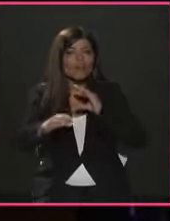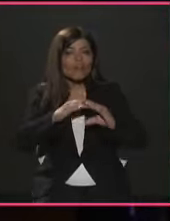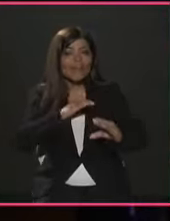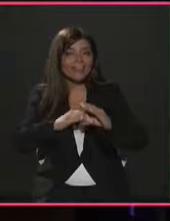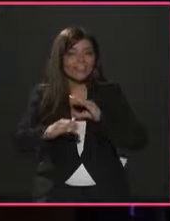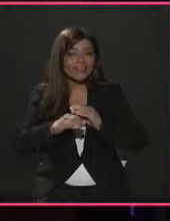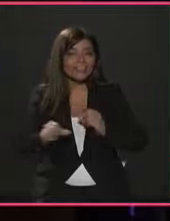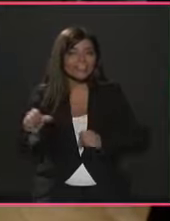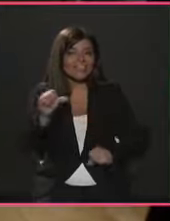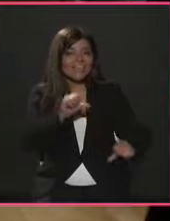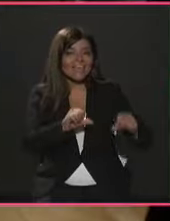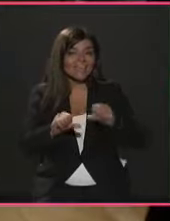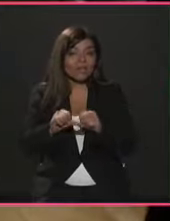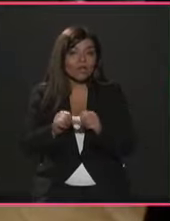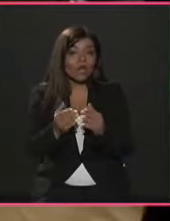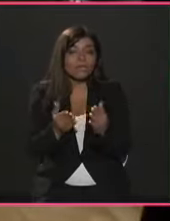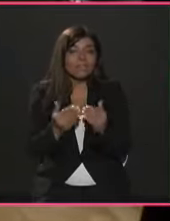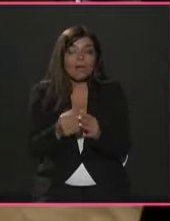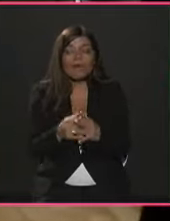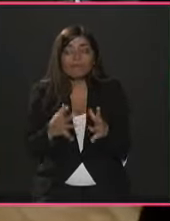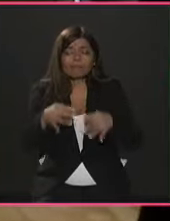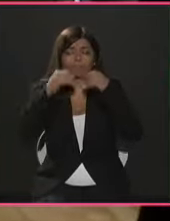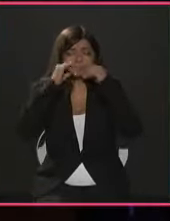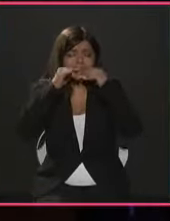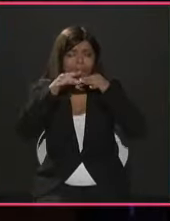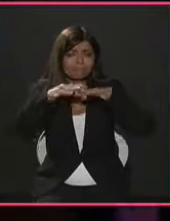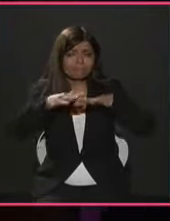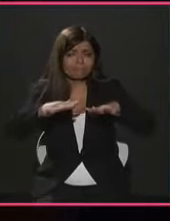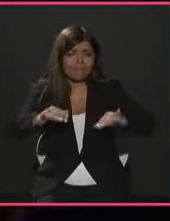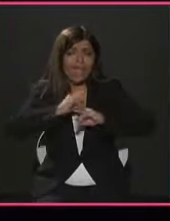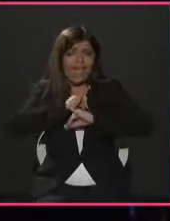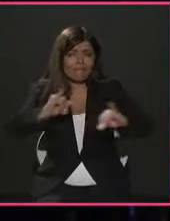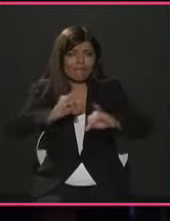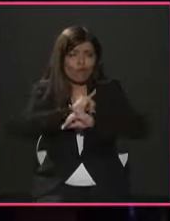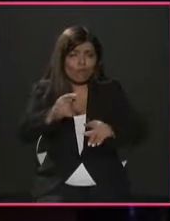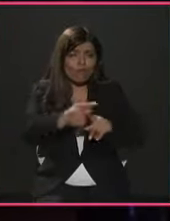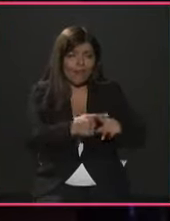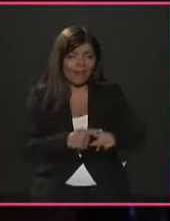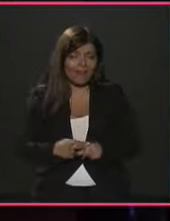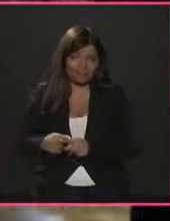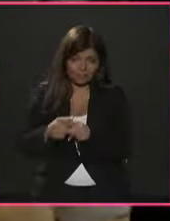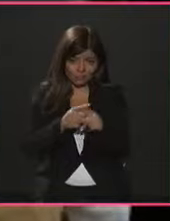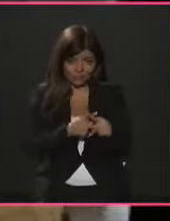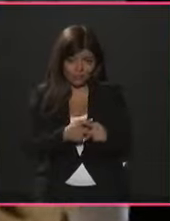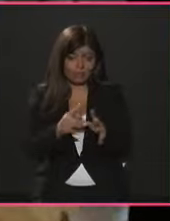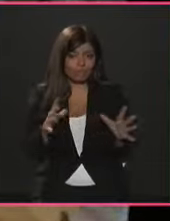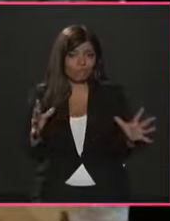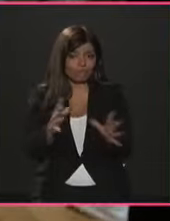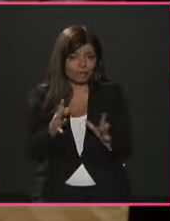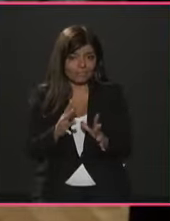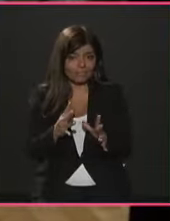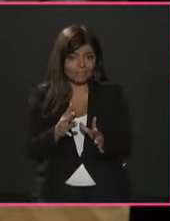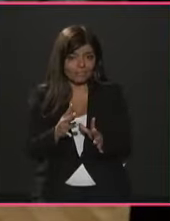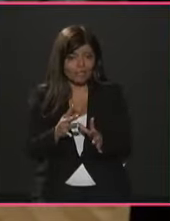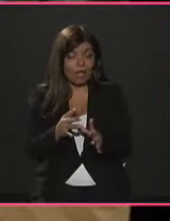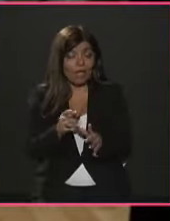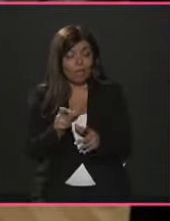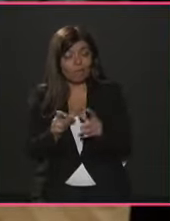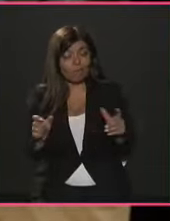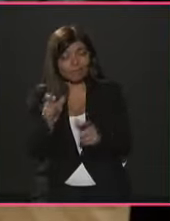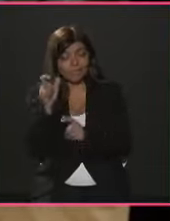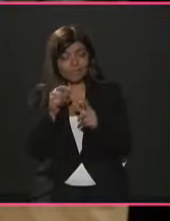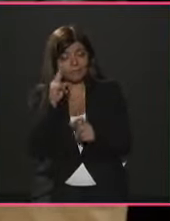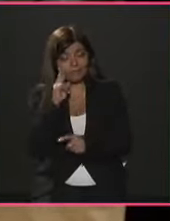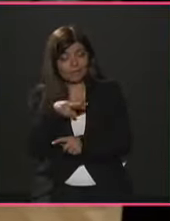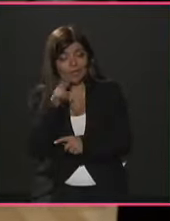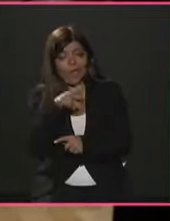convertido divulgadores y necesitamos mucho más necesitamos impactar en la sociedad claro Andrea ha sido una inspiración para muchos también